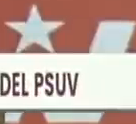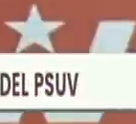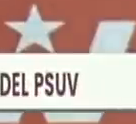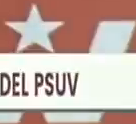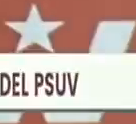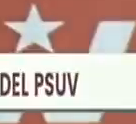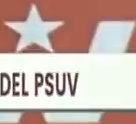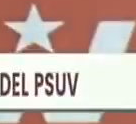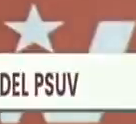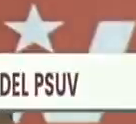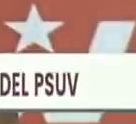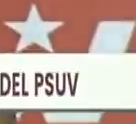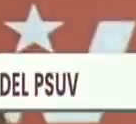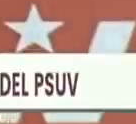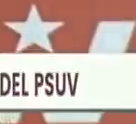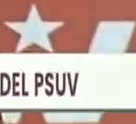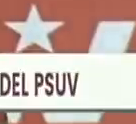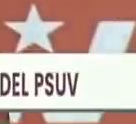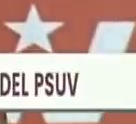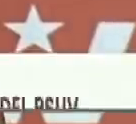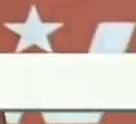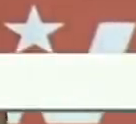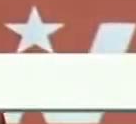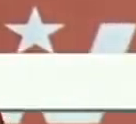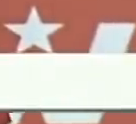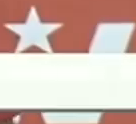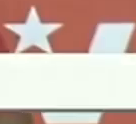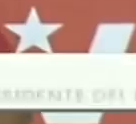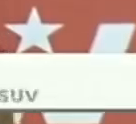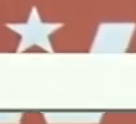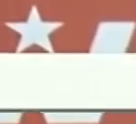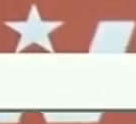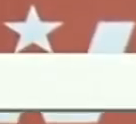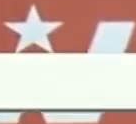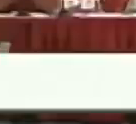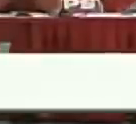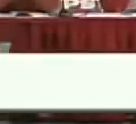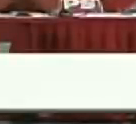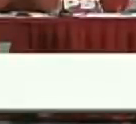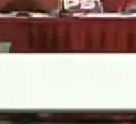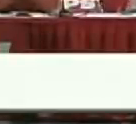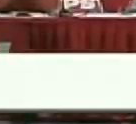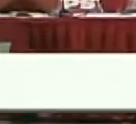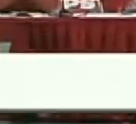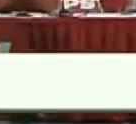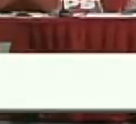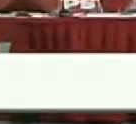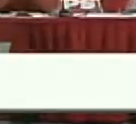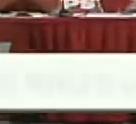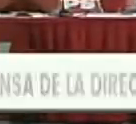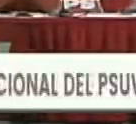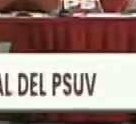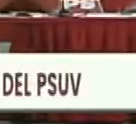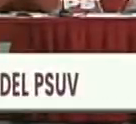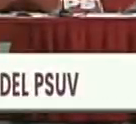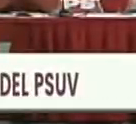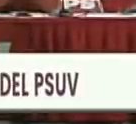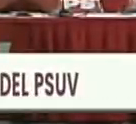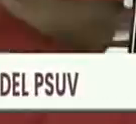Muy buenas tardes, compañeros, compañeras, hermanos, hermanas de todo el